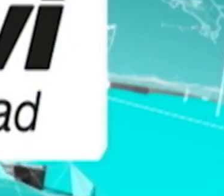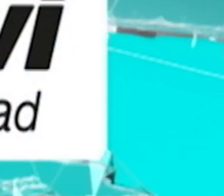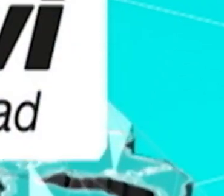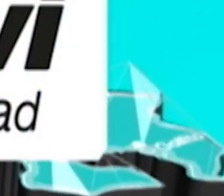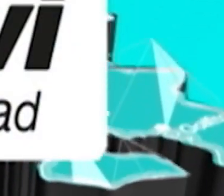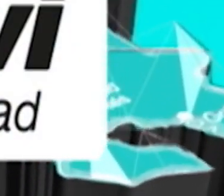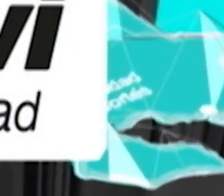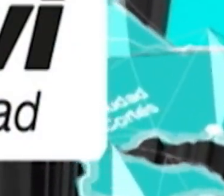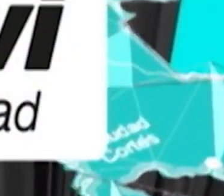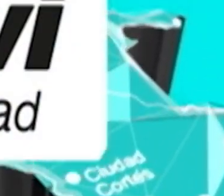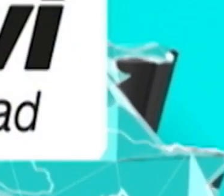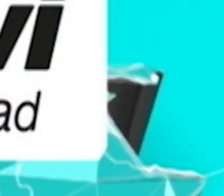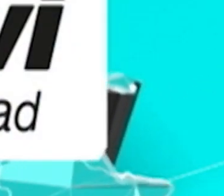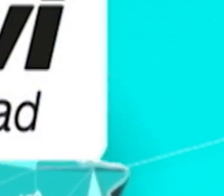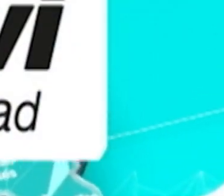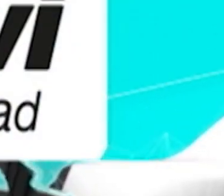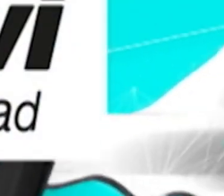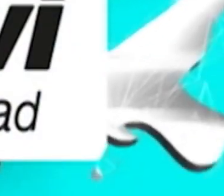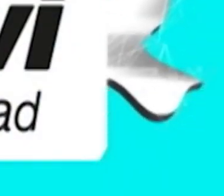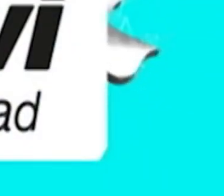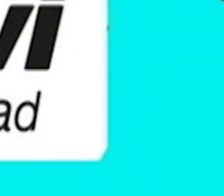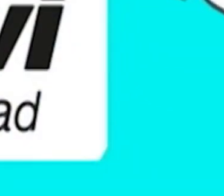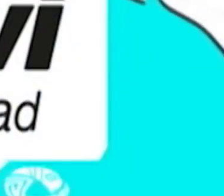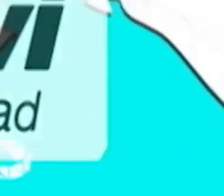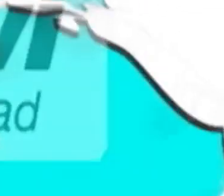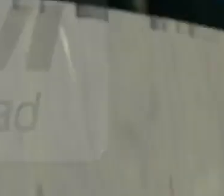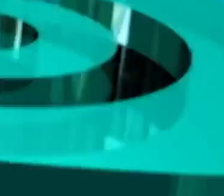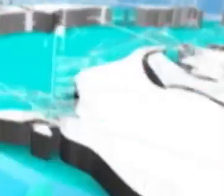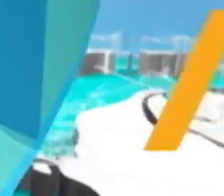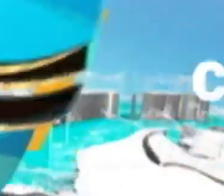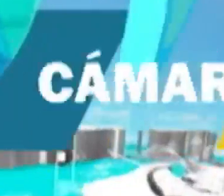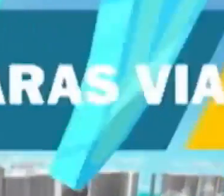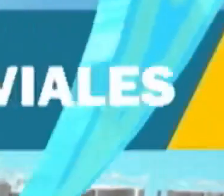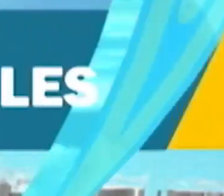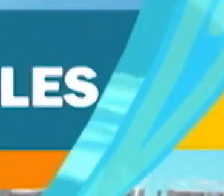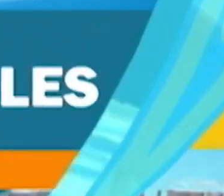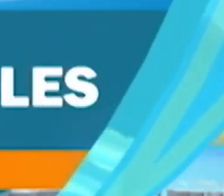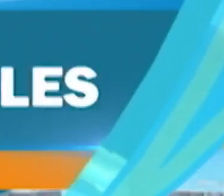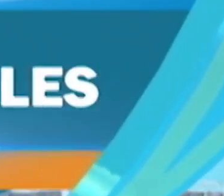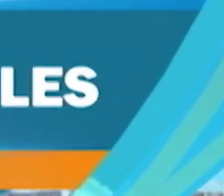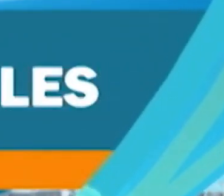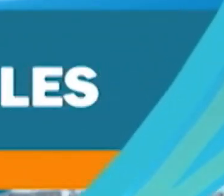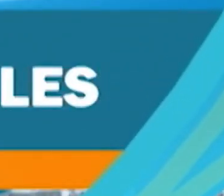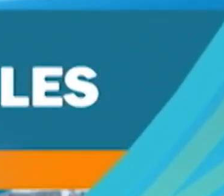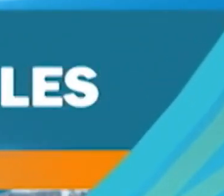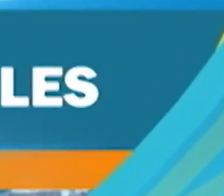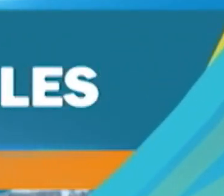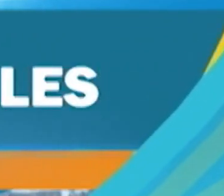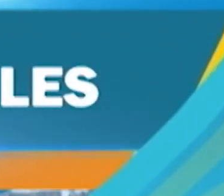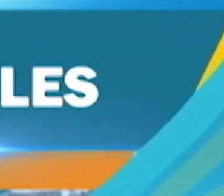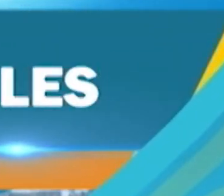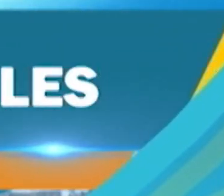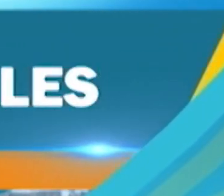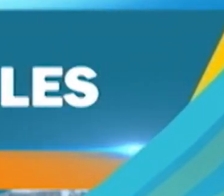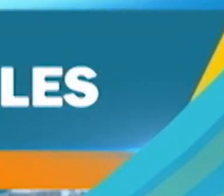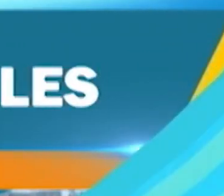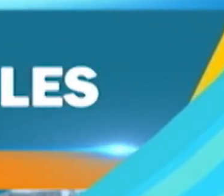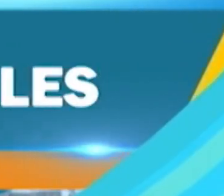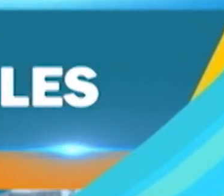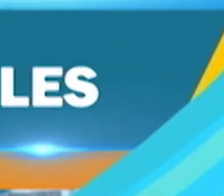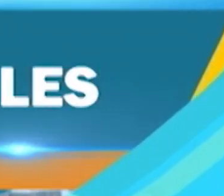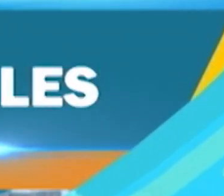y la visibilidad está disminuida por la humedad en el ambiente.